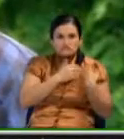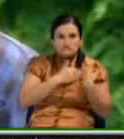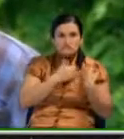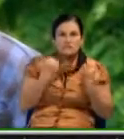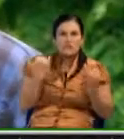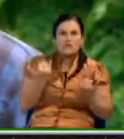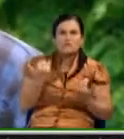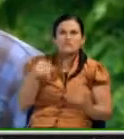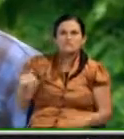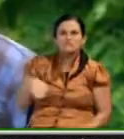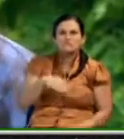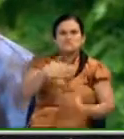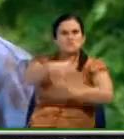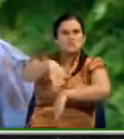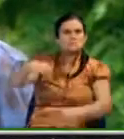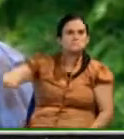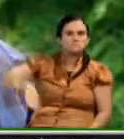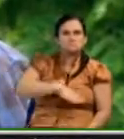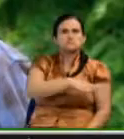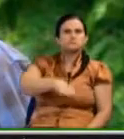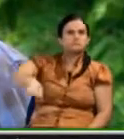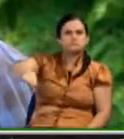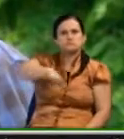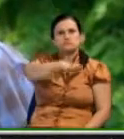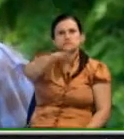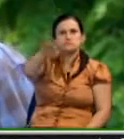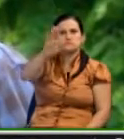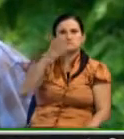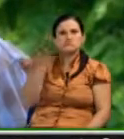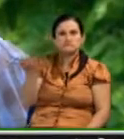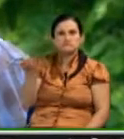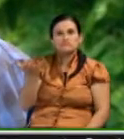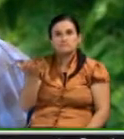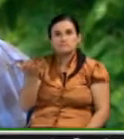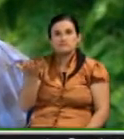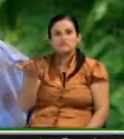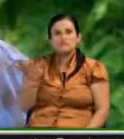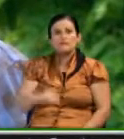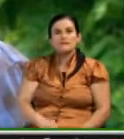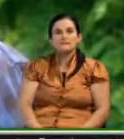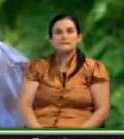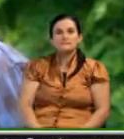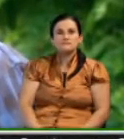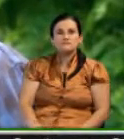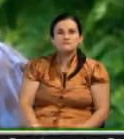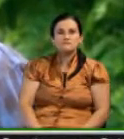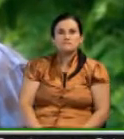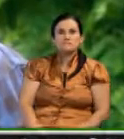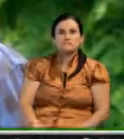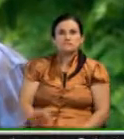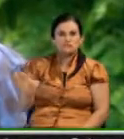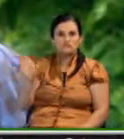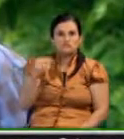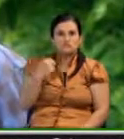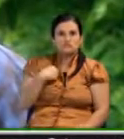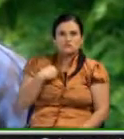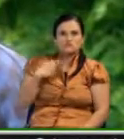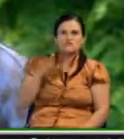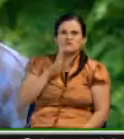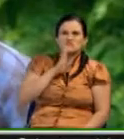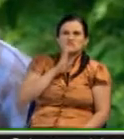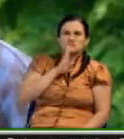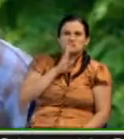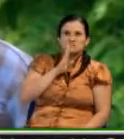están llevando por las calles, lo están circulando, lo están moviendo, movilizando. Todo por intermedio de